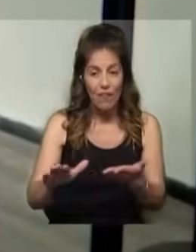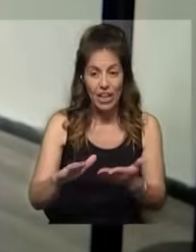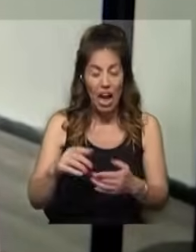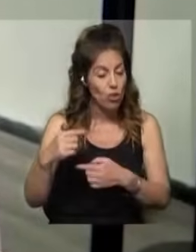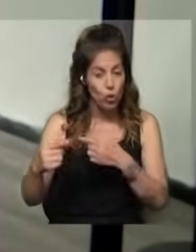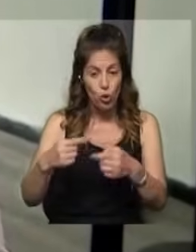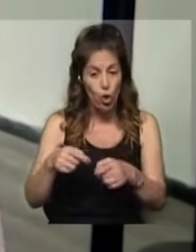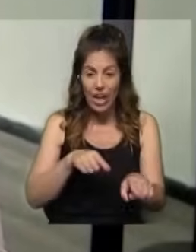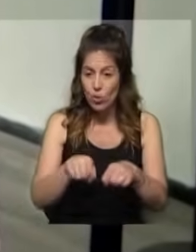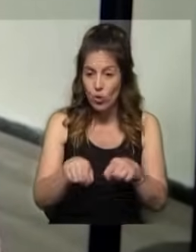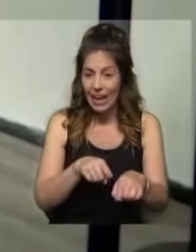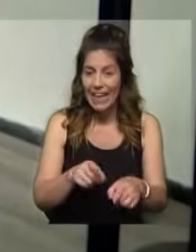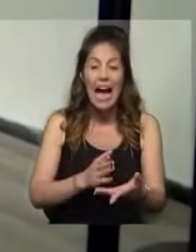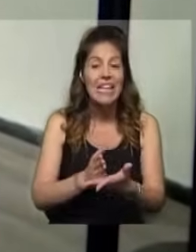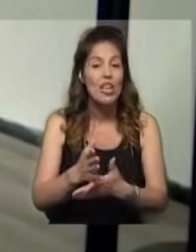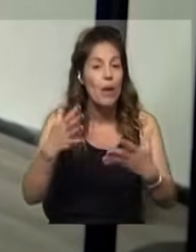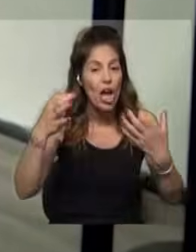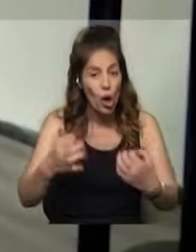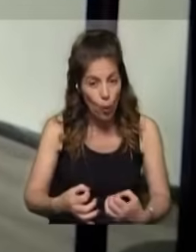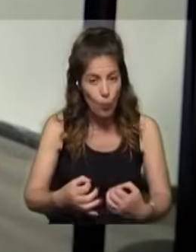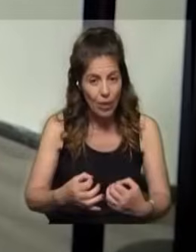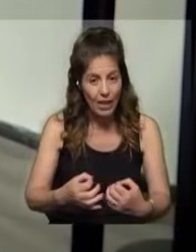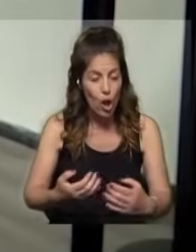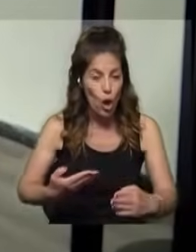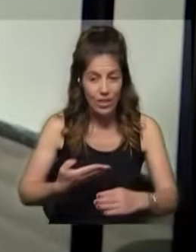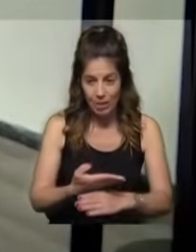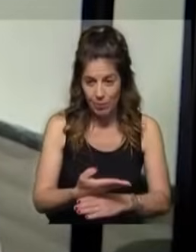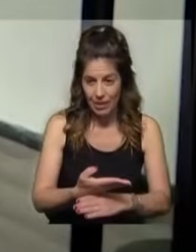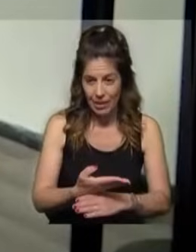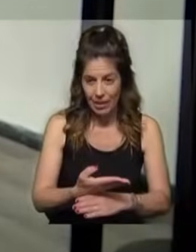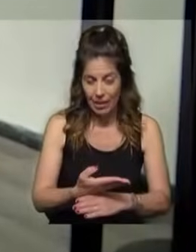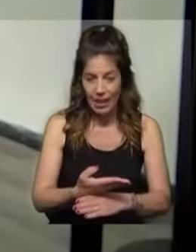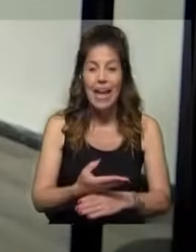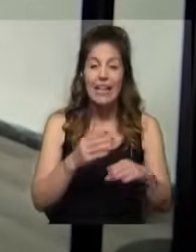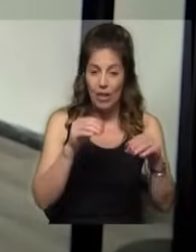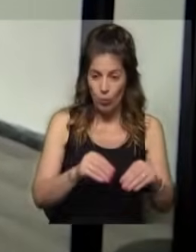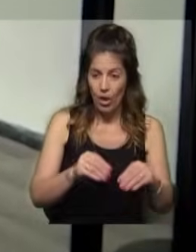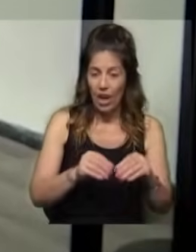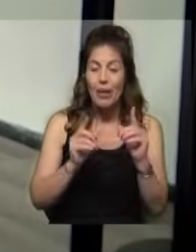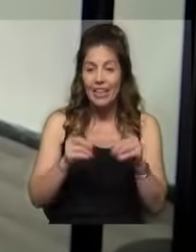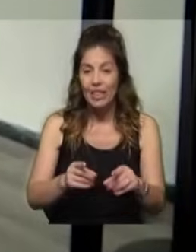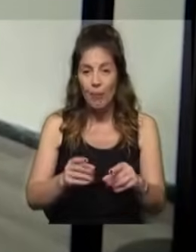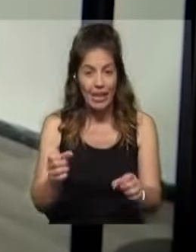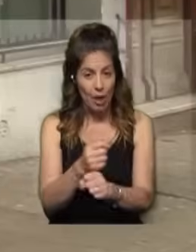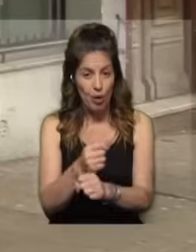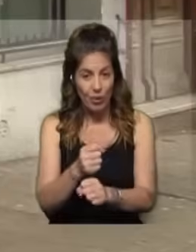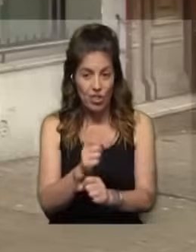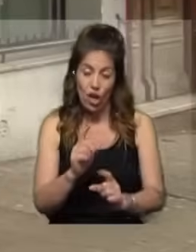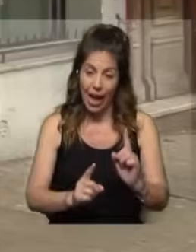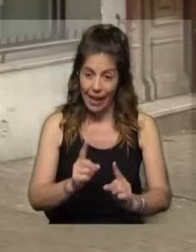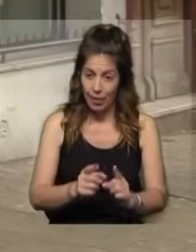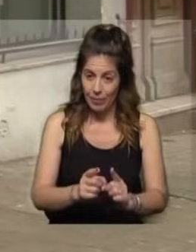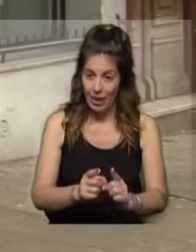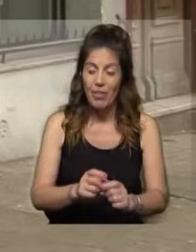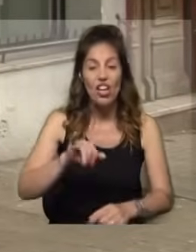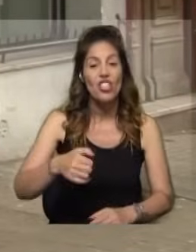carrera siempre y cuando cumplan estos requisitos eh de vulnerabilidad y de rendimiento académico ya está